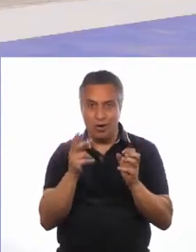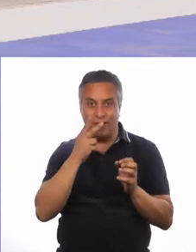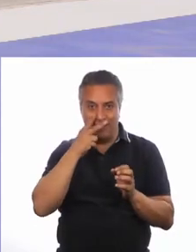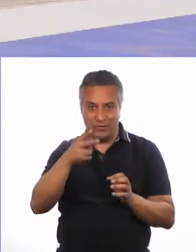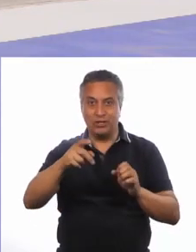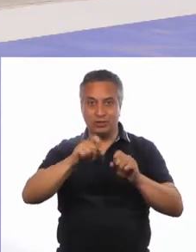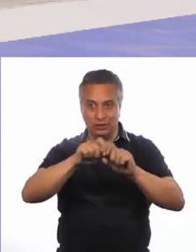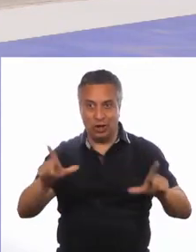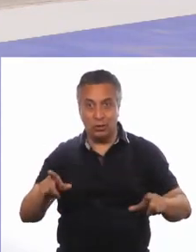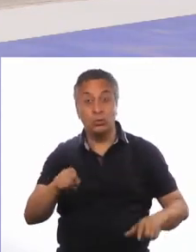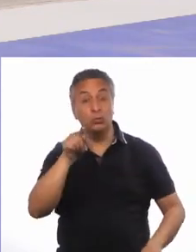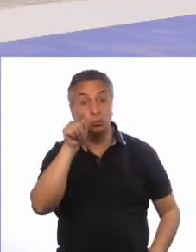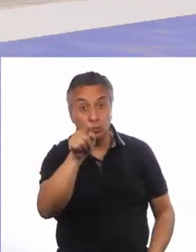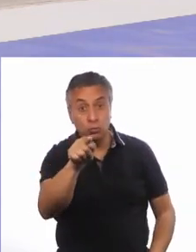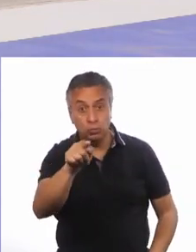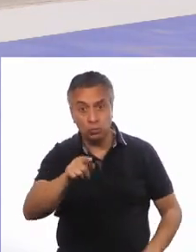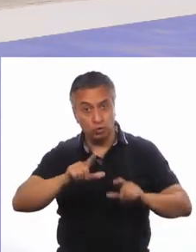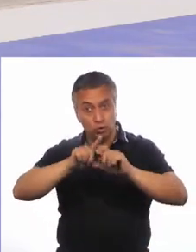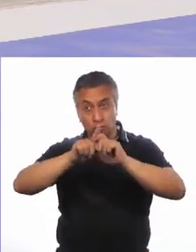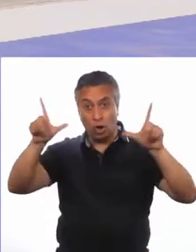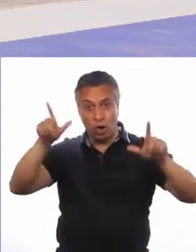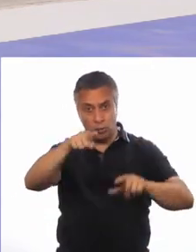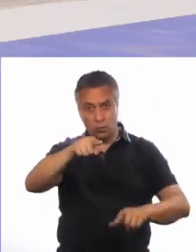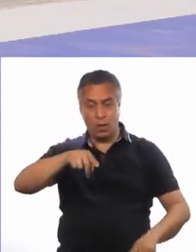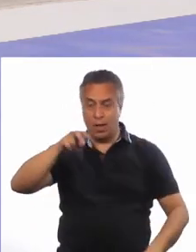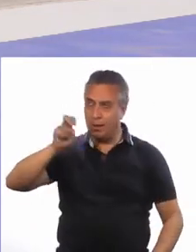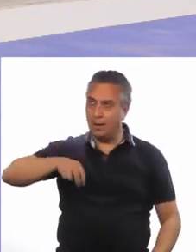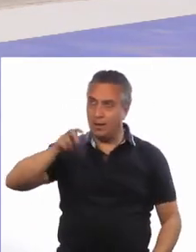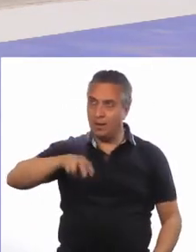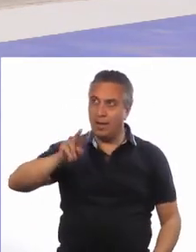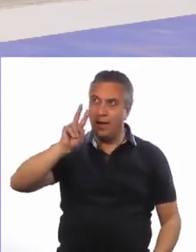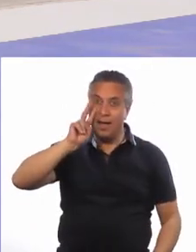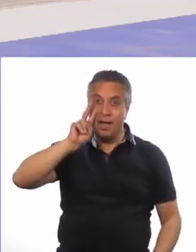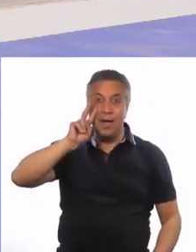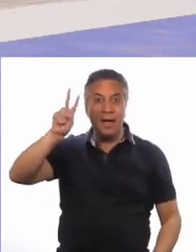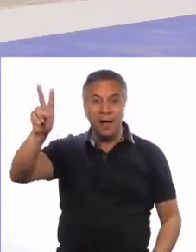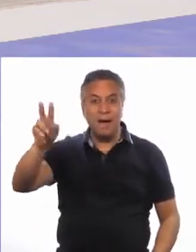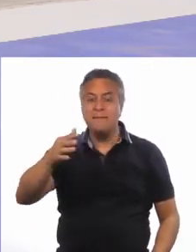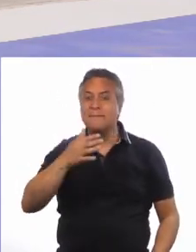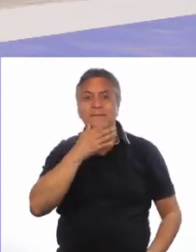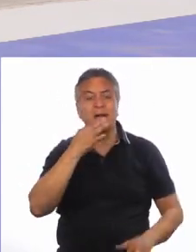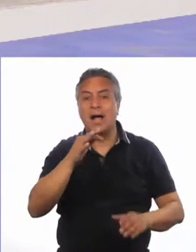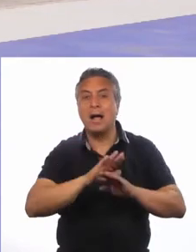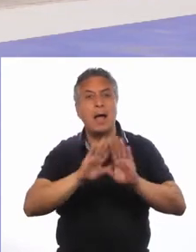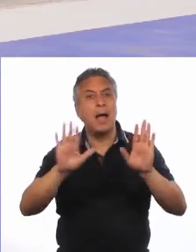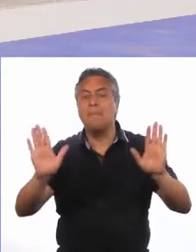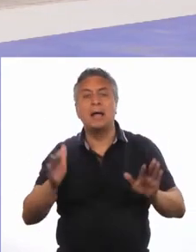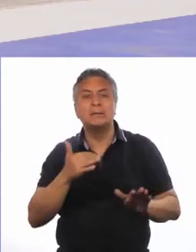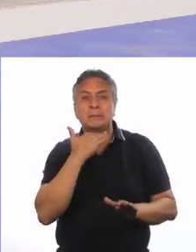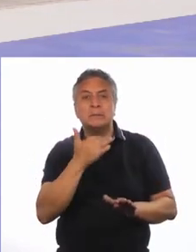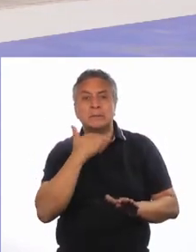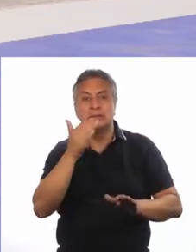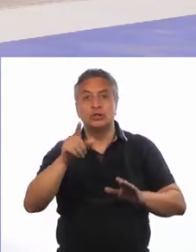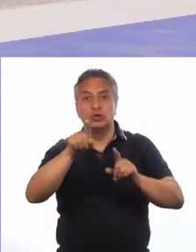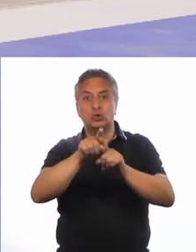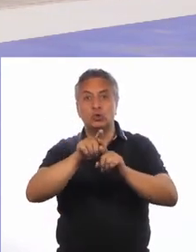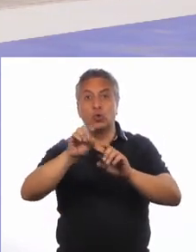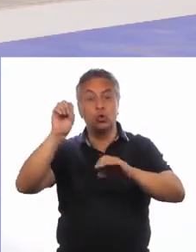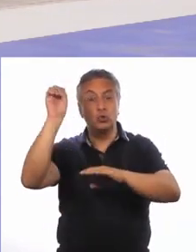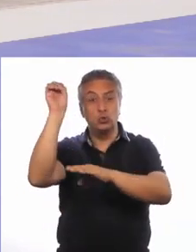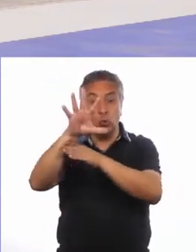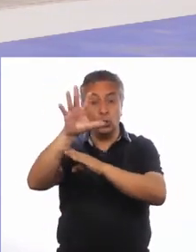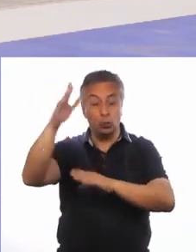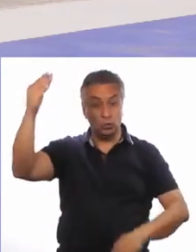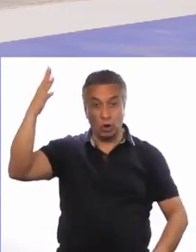que la próxima vez que camines bajo la luz del sol y lo veas como un simple disco de luz sobre tu cabeza recuerden que